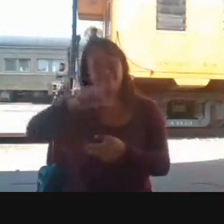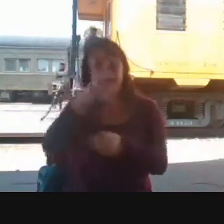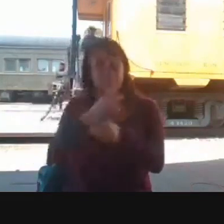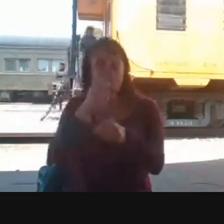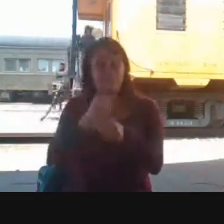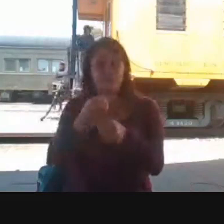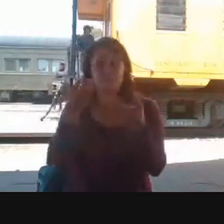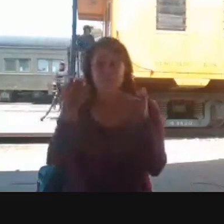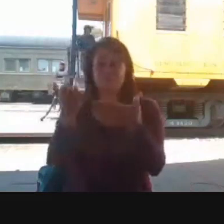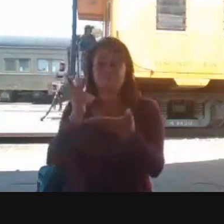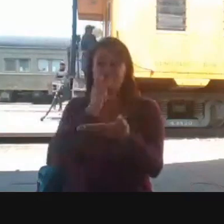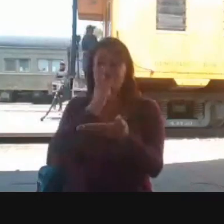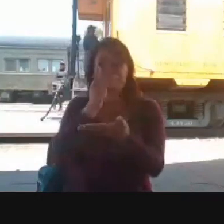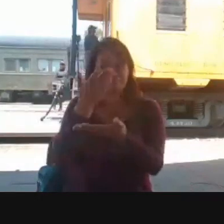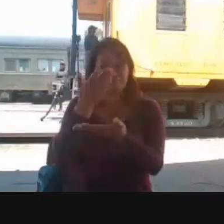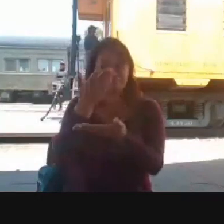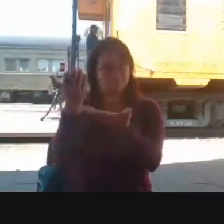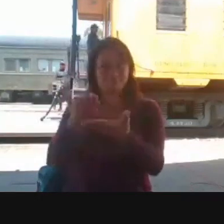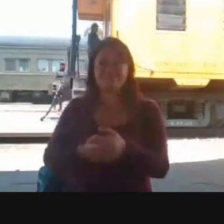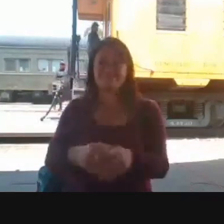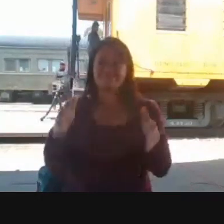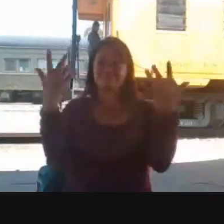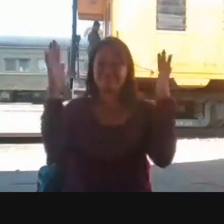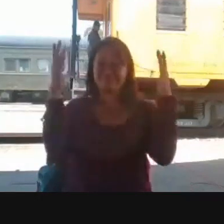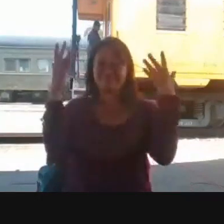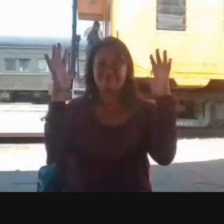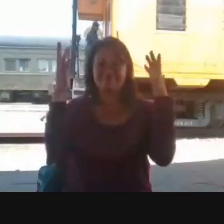sin más, le cedemos la palabra con un fuerte aplauso.